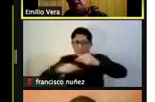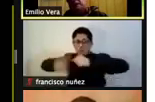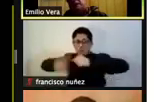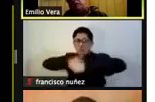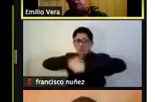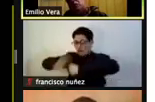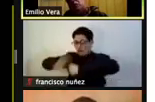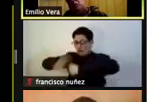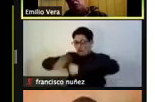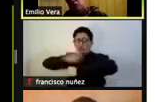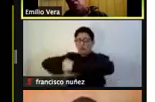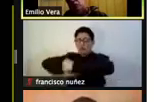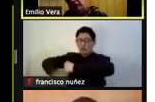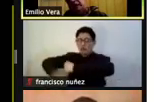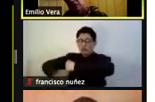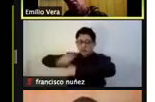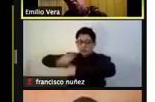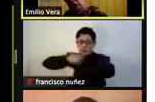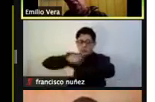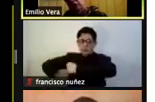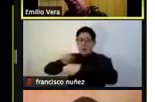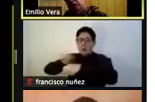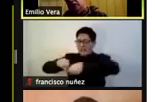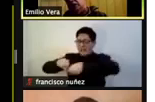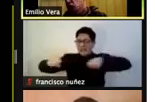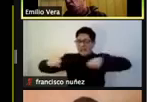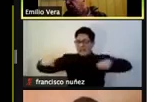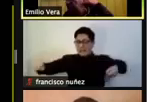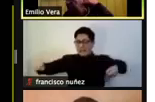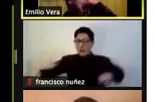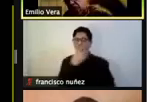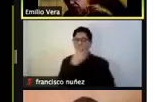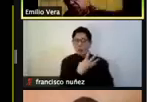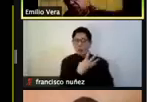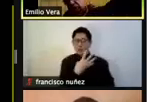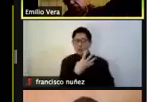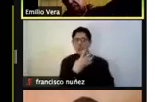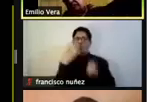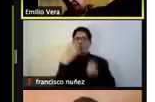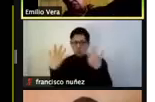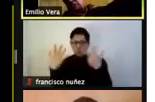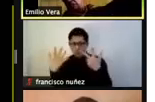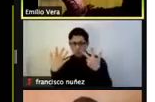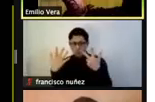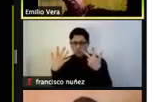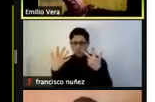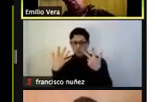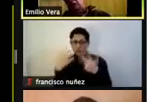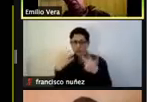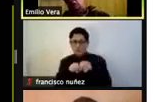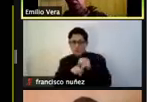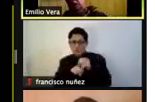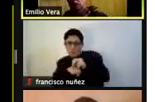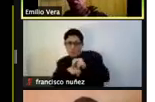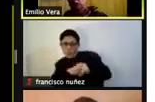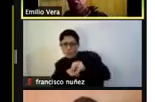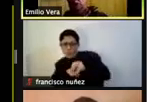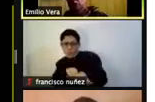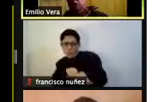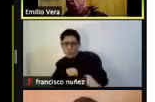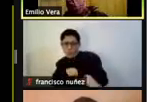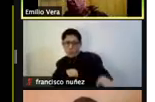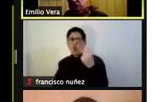con 48 geófonos distribuidos a lo largo de 2.5 kilómetros. Y esto es lo